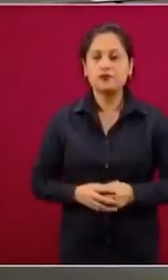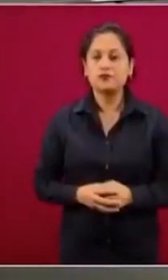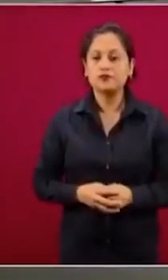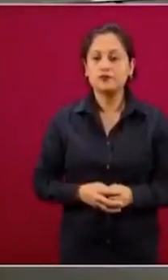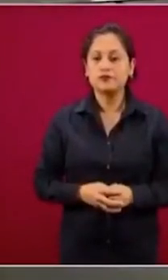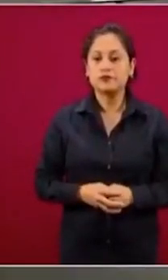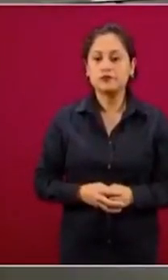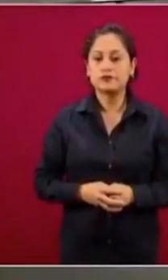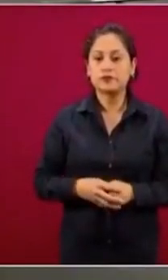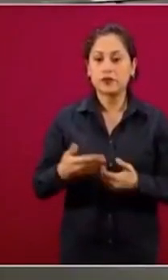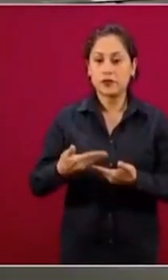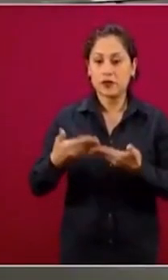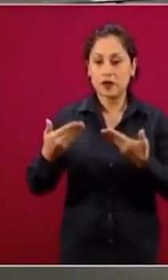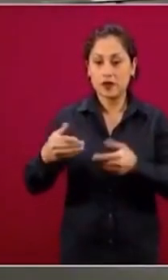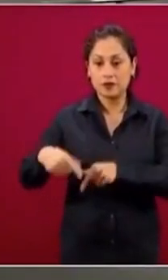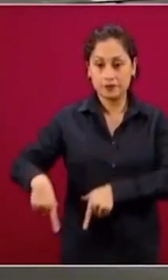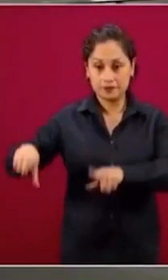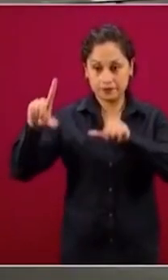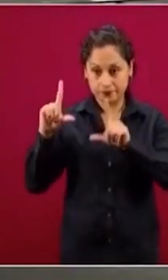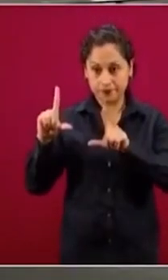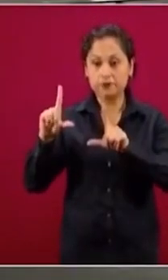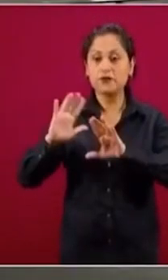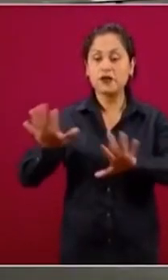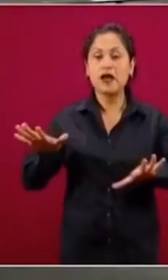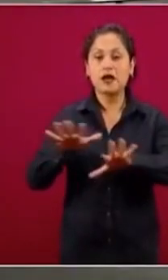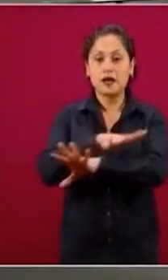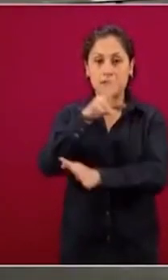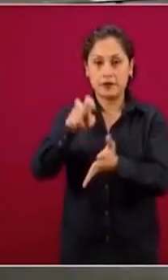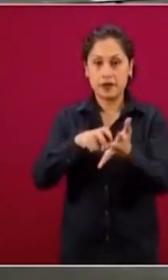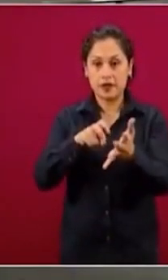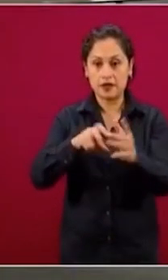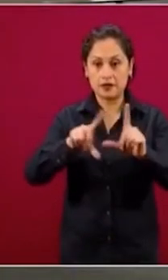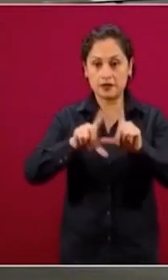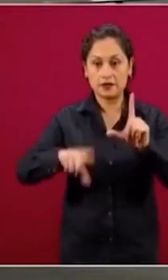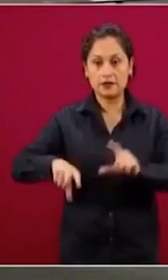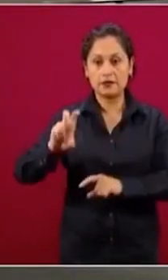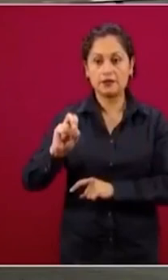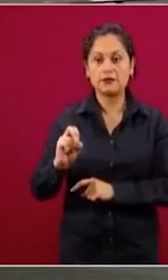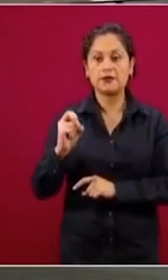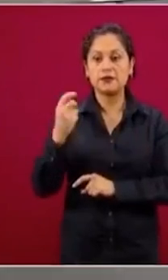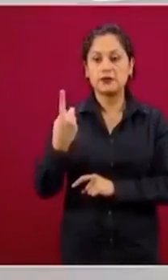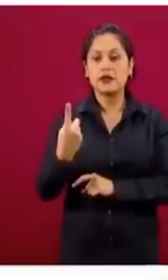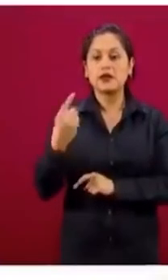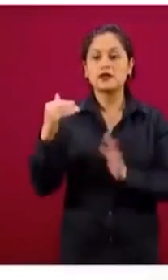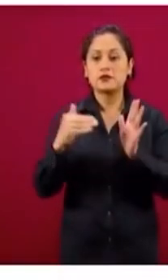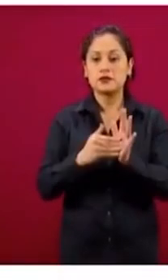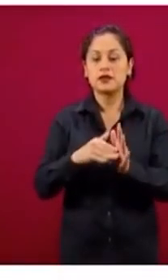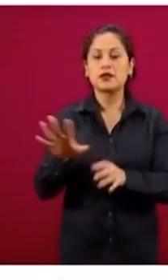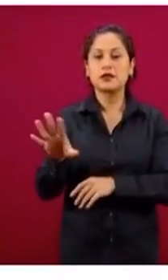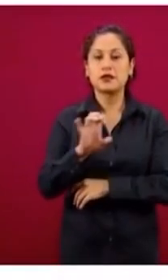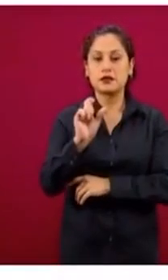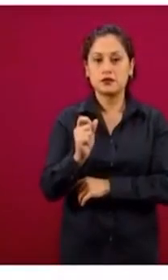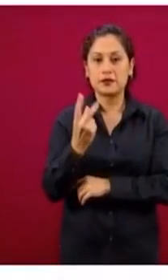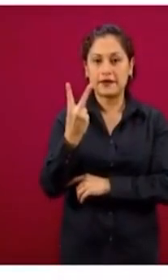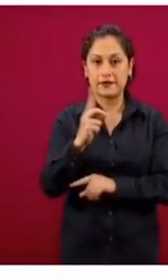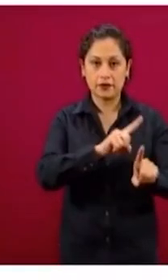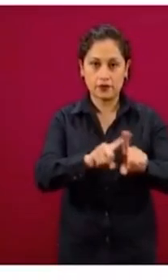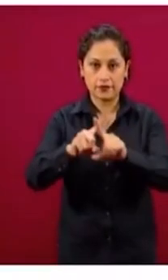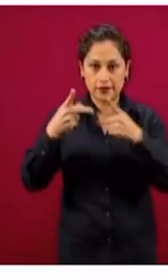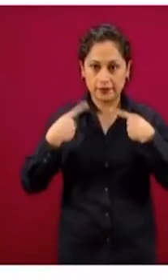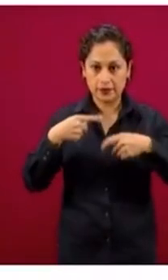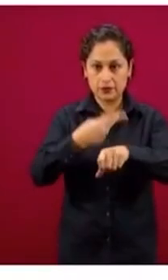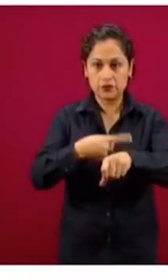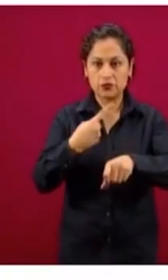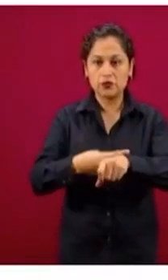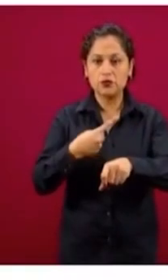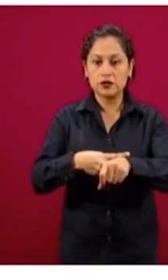nuestros números nacionales 31 mil 522 casos una cuarta parte siguen siendo los